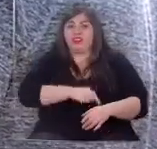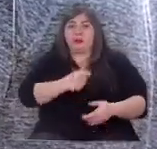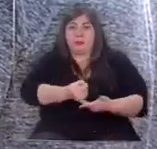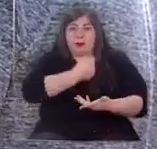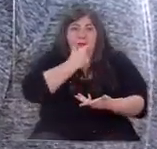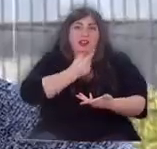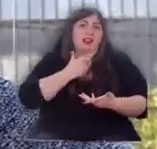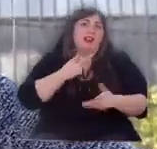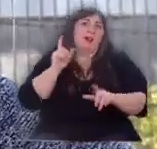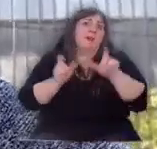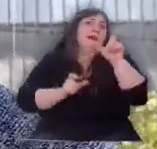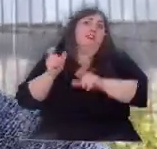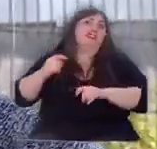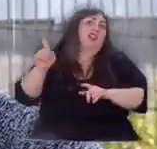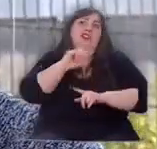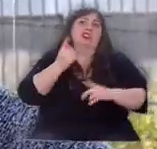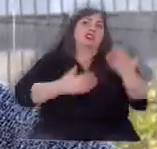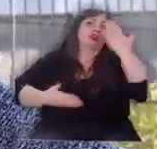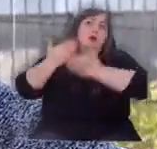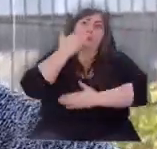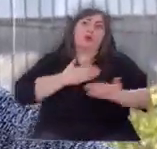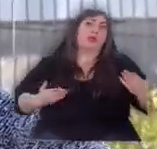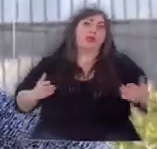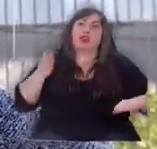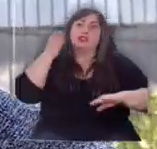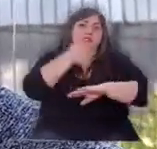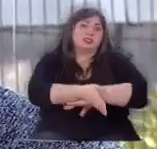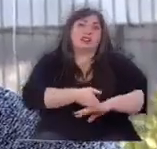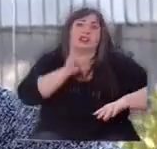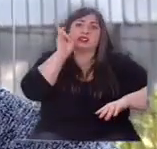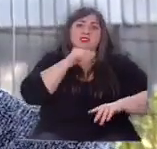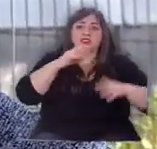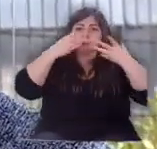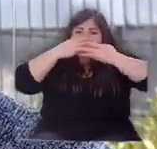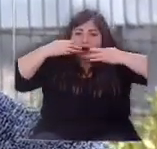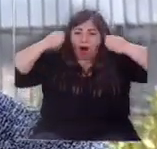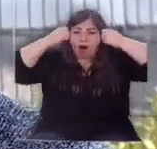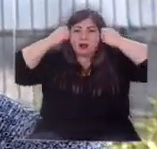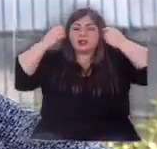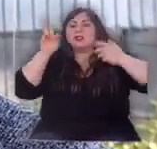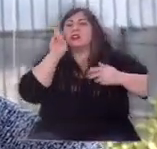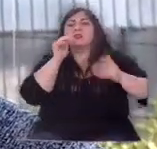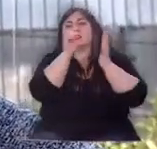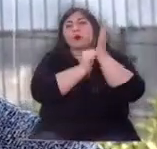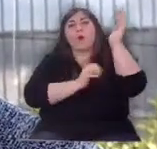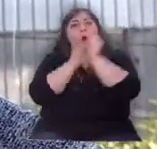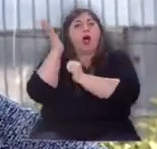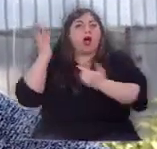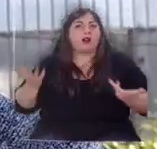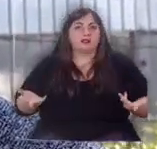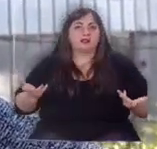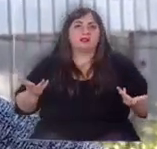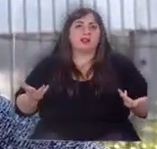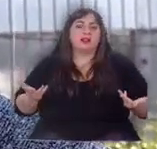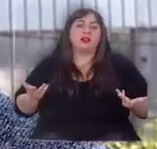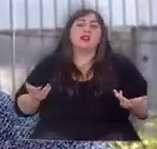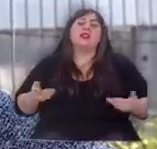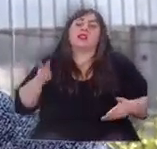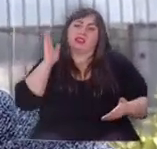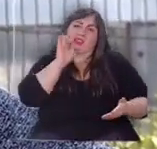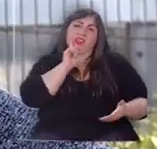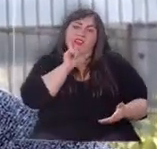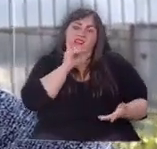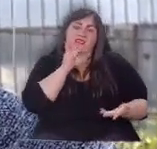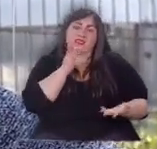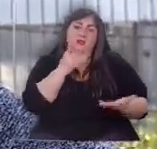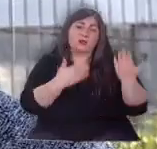A la gente no se cuida. Llega sin mascarilla, sin guantes. Y deberían cuidarse